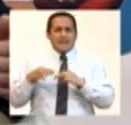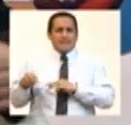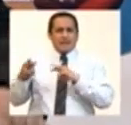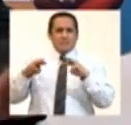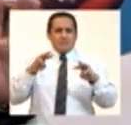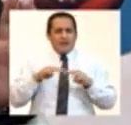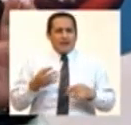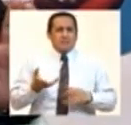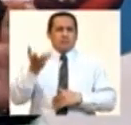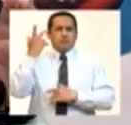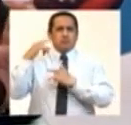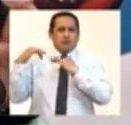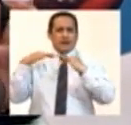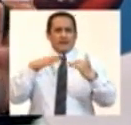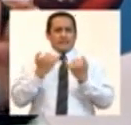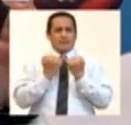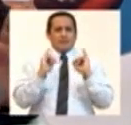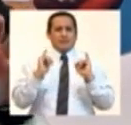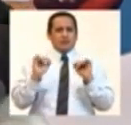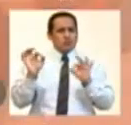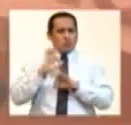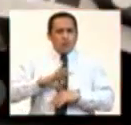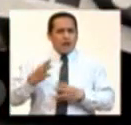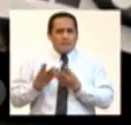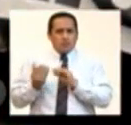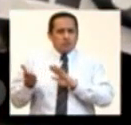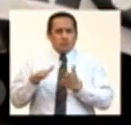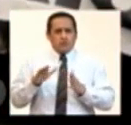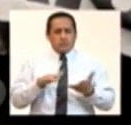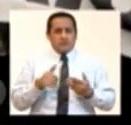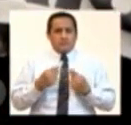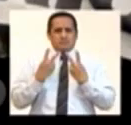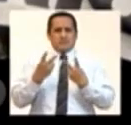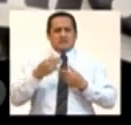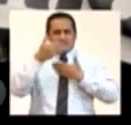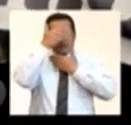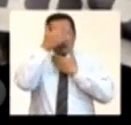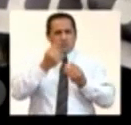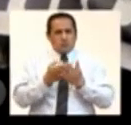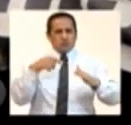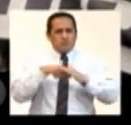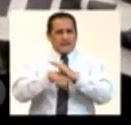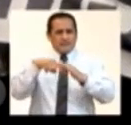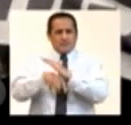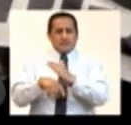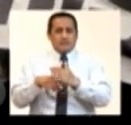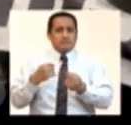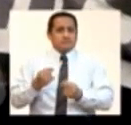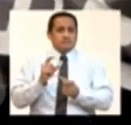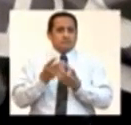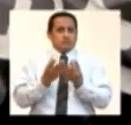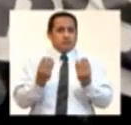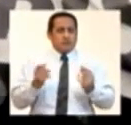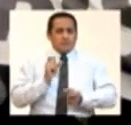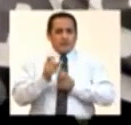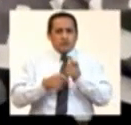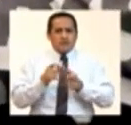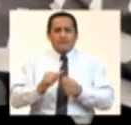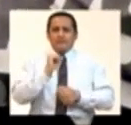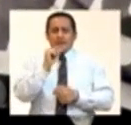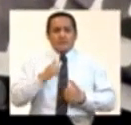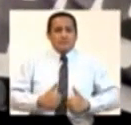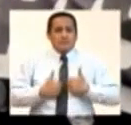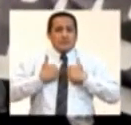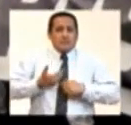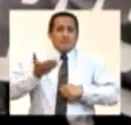Pacífico, mucho más que en la Guerra de Independencia juntas. Qué terrible, ¿no? Y sobre todo para los que no han vivido y además no han